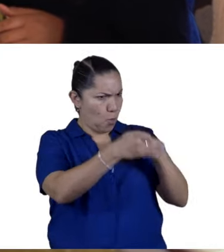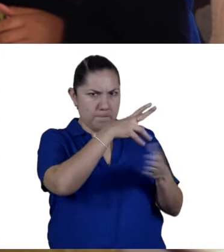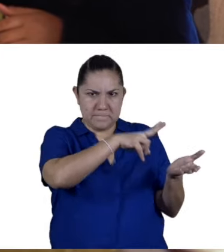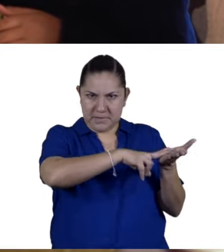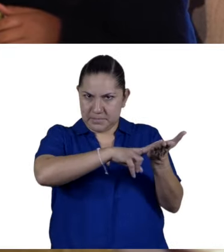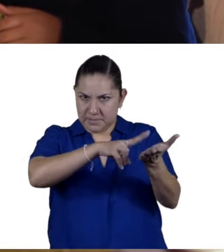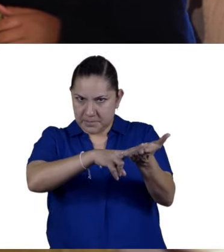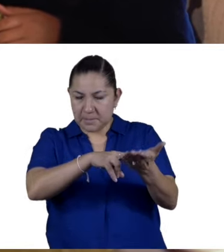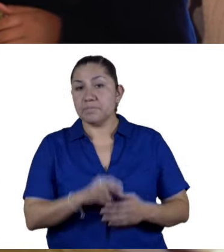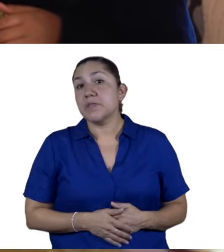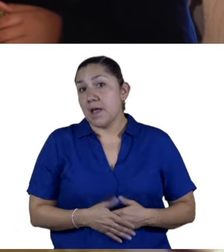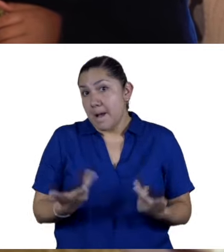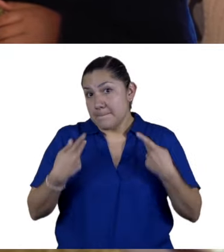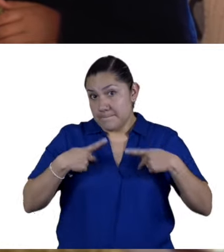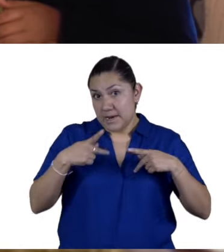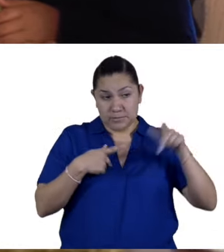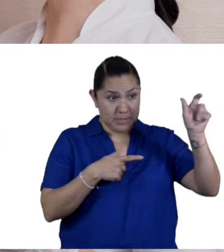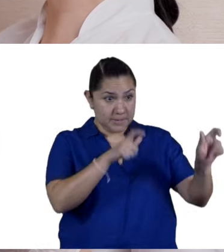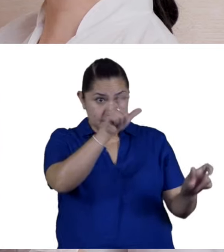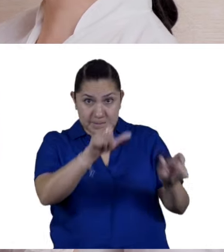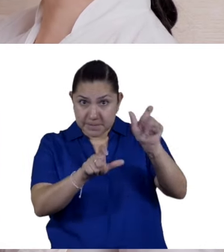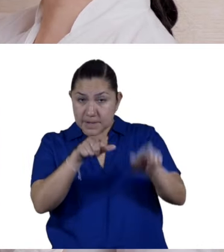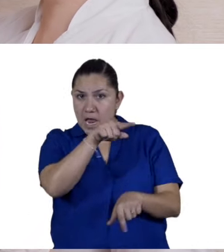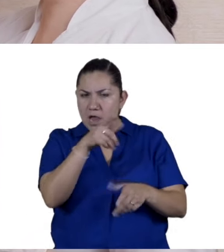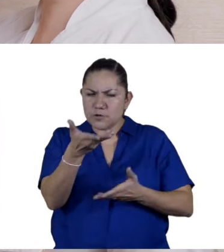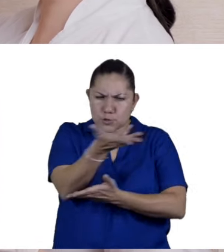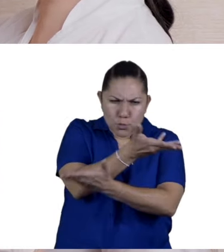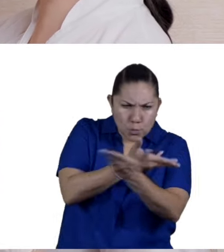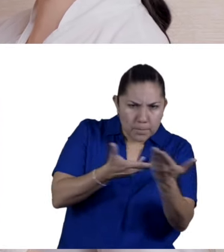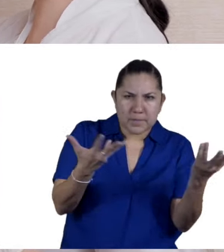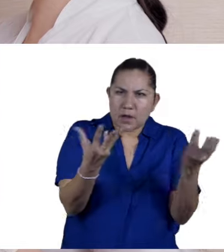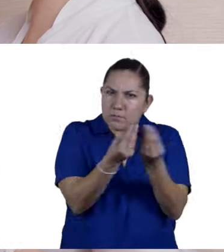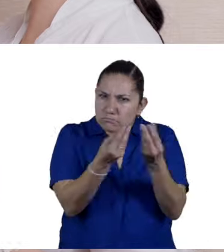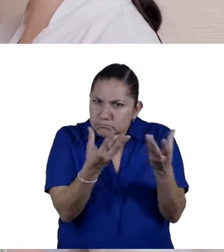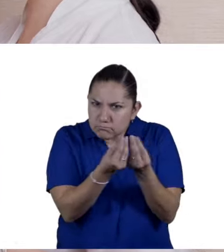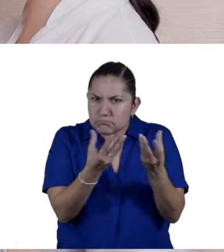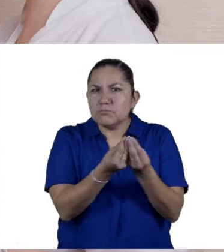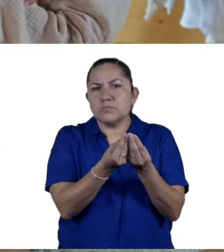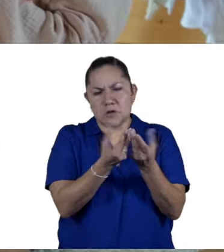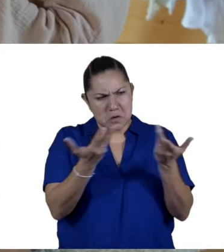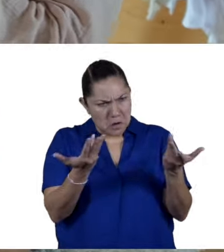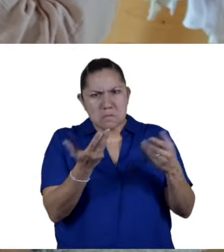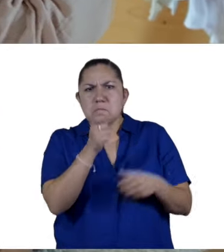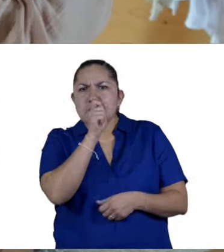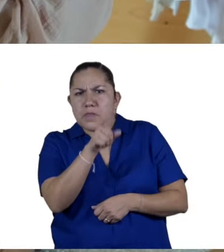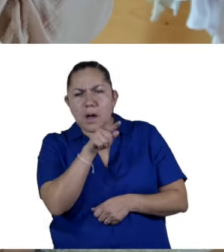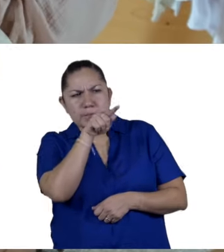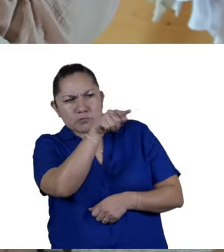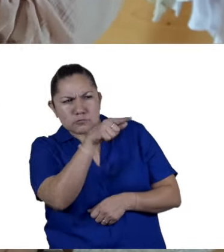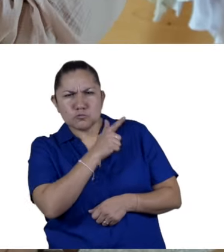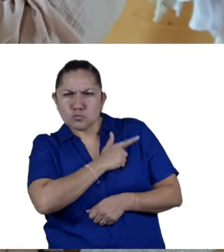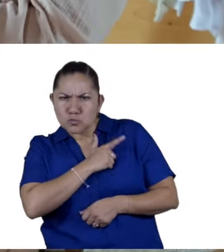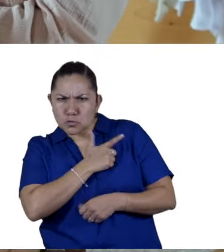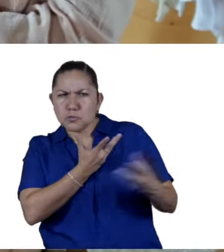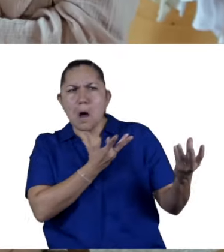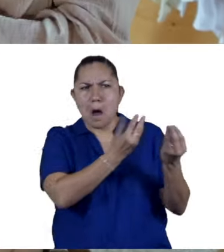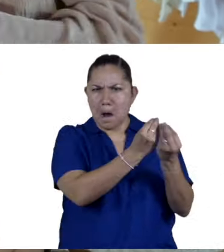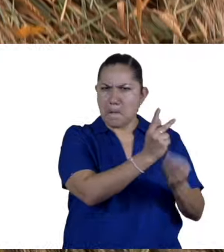Las personas son seres que conviven, trabajan, comparten, se relacionan y se distinguen entre gustos,